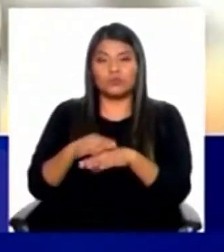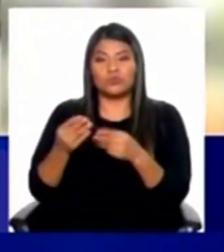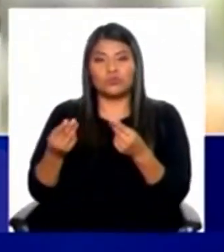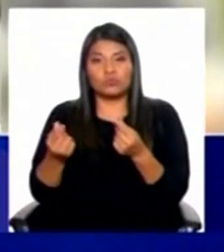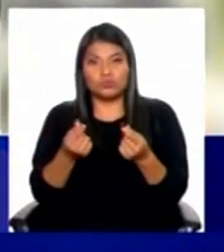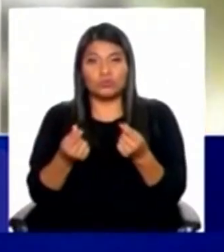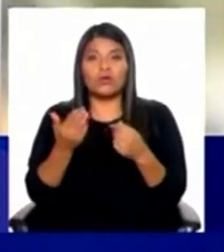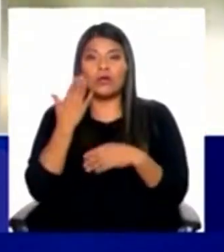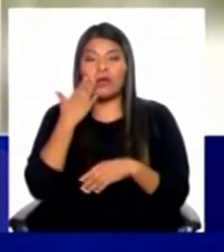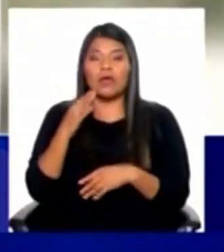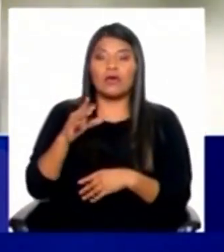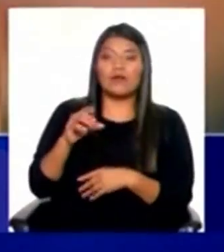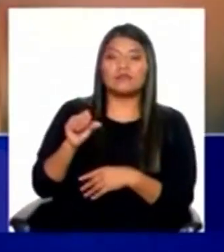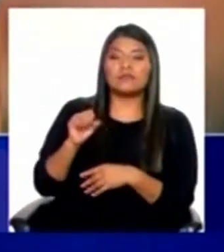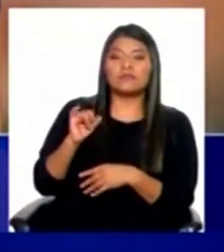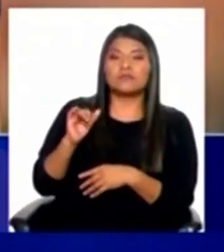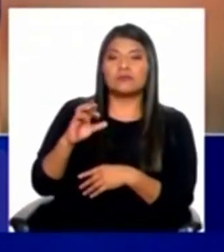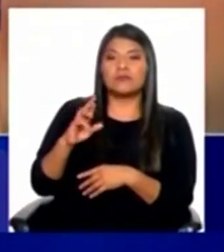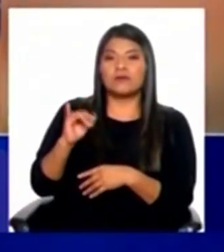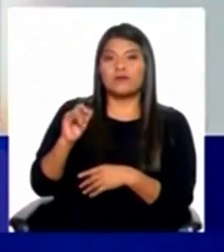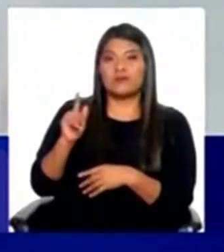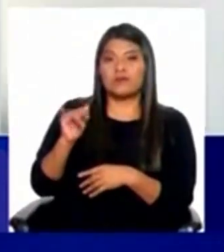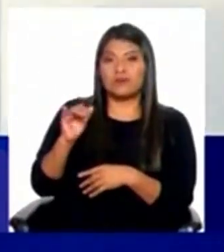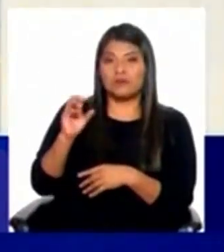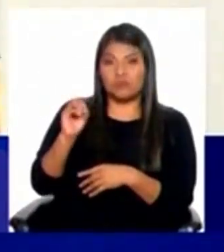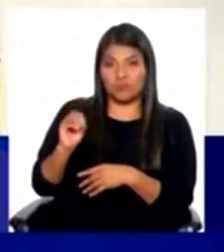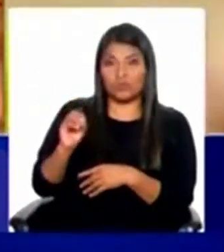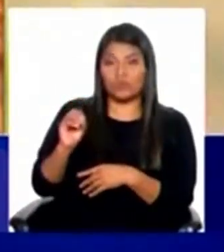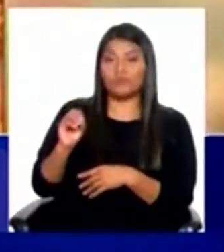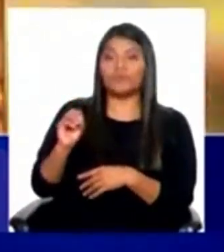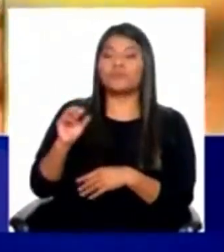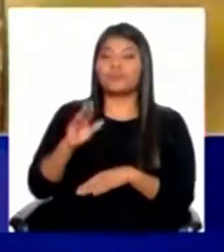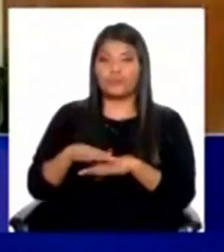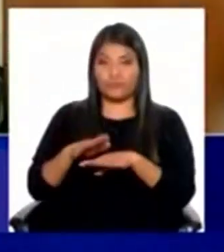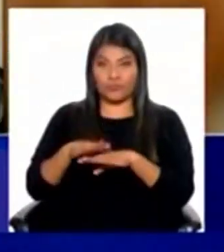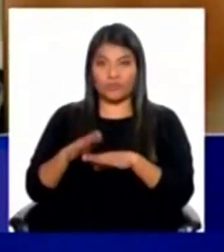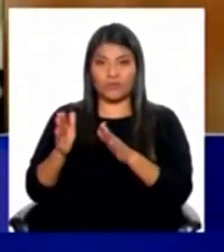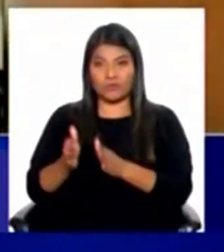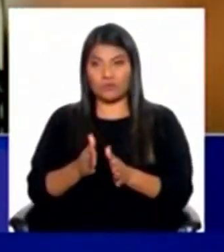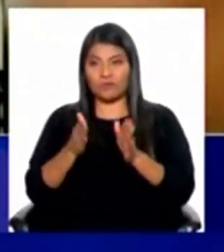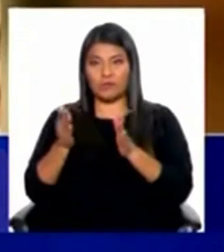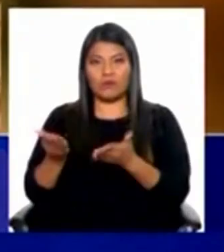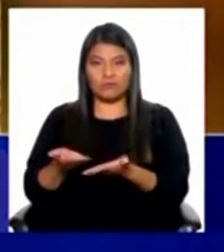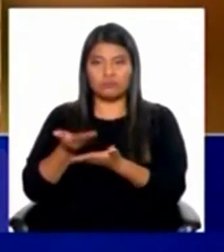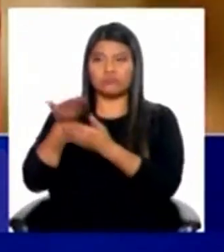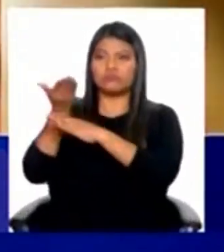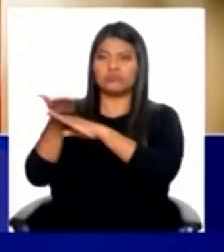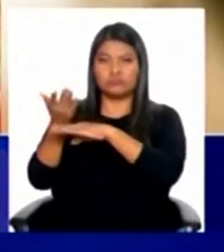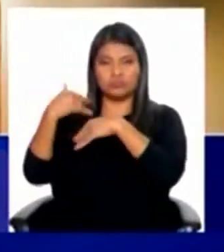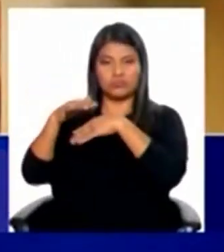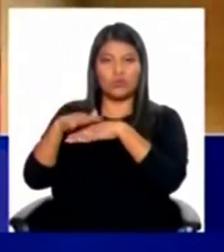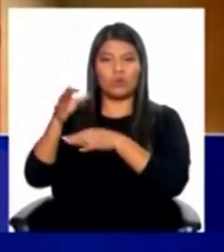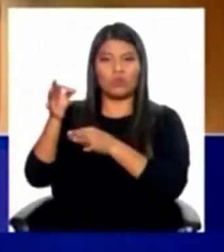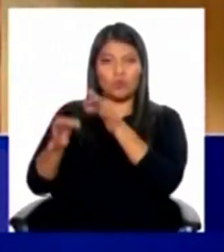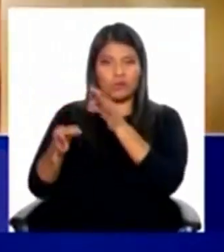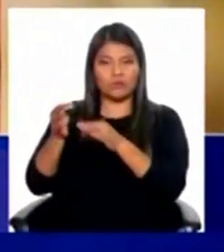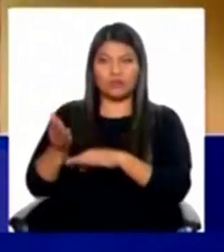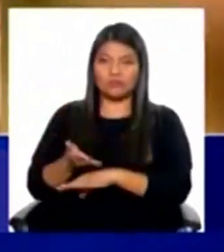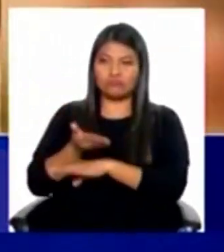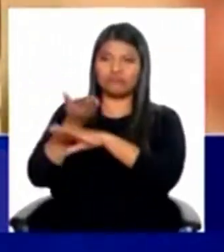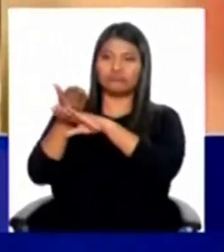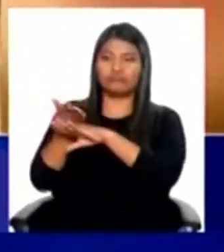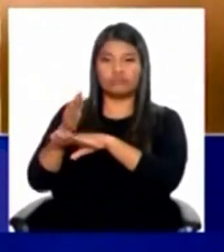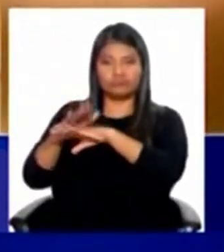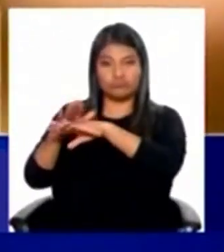el delito de sicariato. Pero esas evidencias no fueron presentadas al Poder Judicial y es por eso que es en rigor un varapalo para